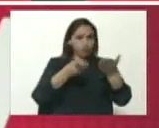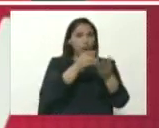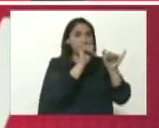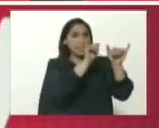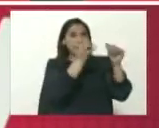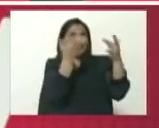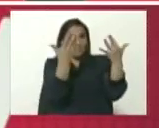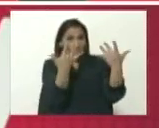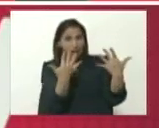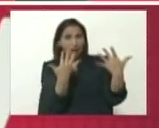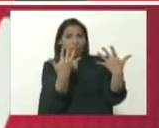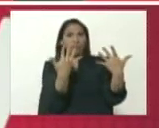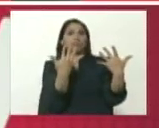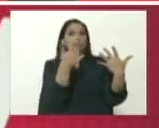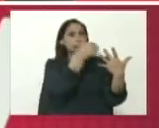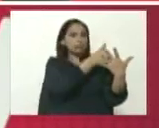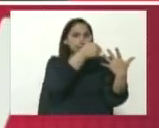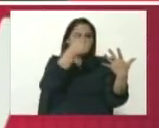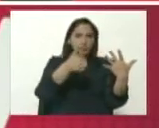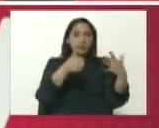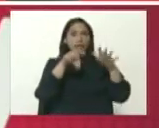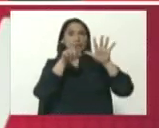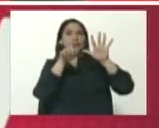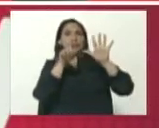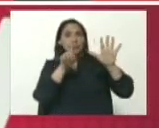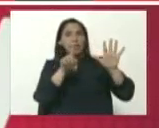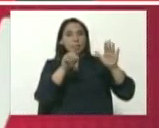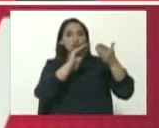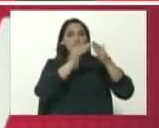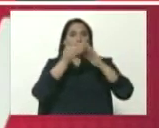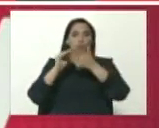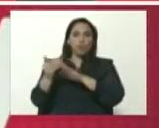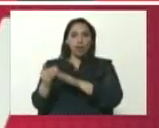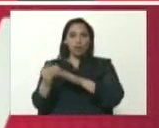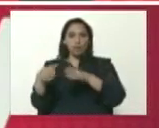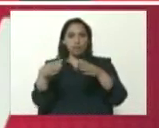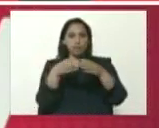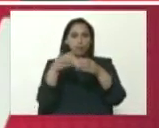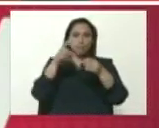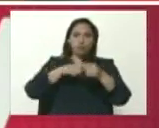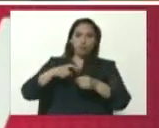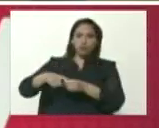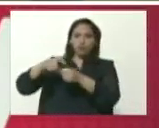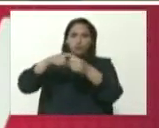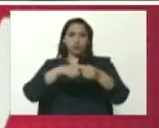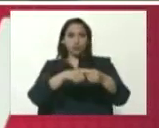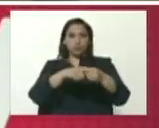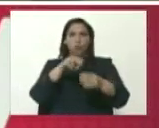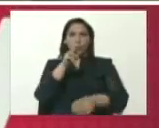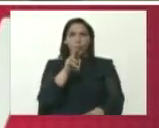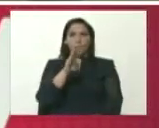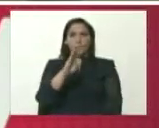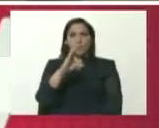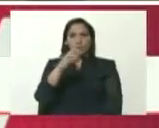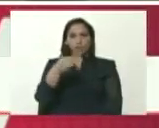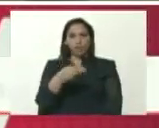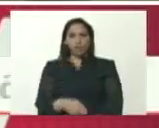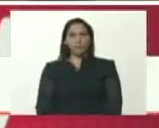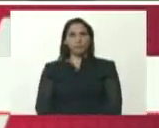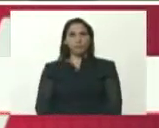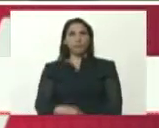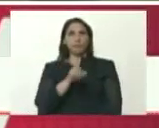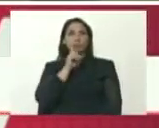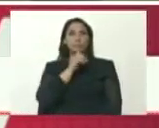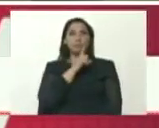propias manos, con cada una de las 6 comunidades que conforman esta VC